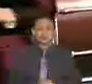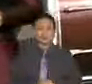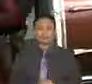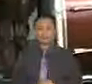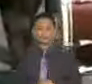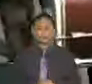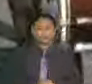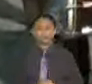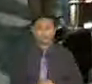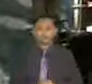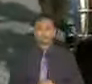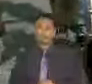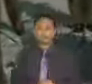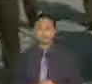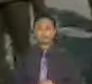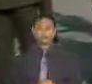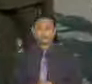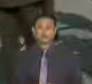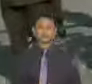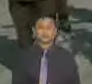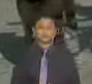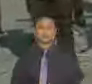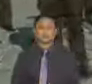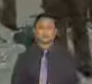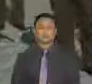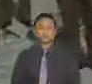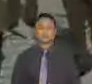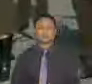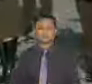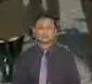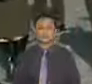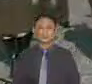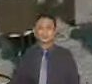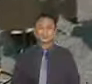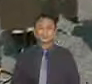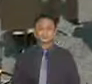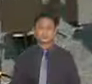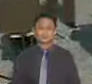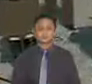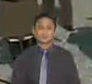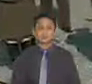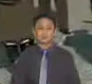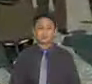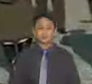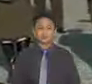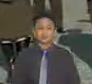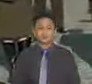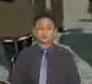Así es entonada por la banda del policía No es cierto